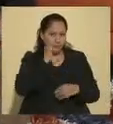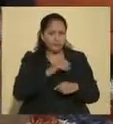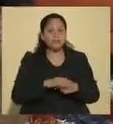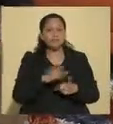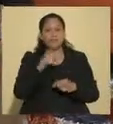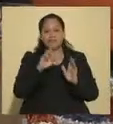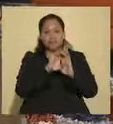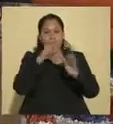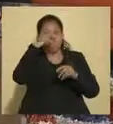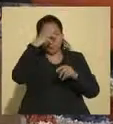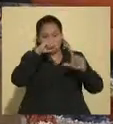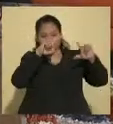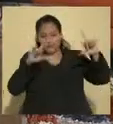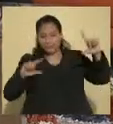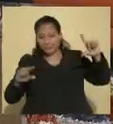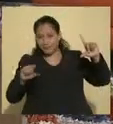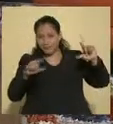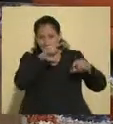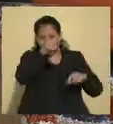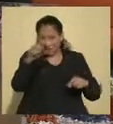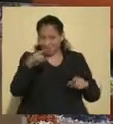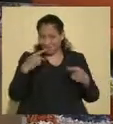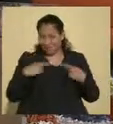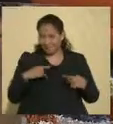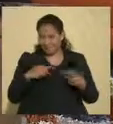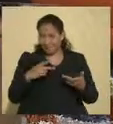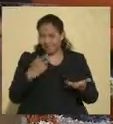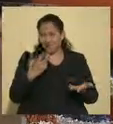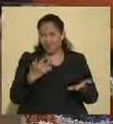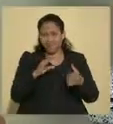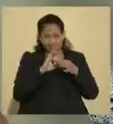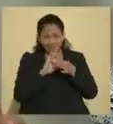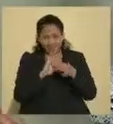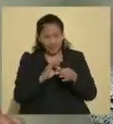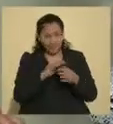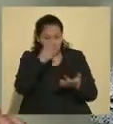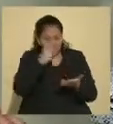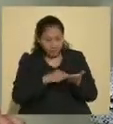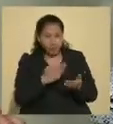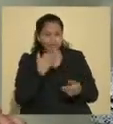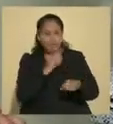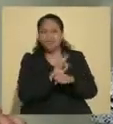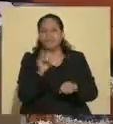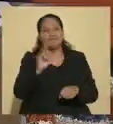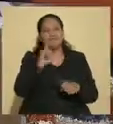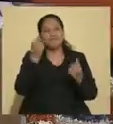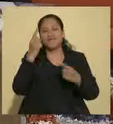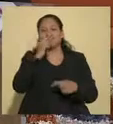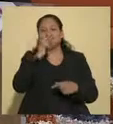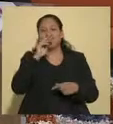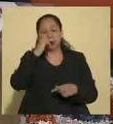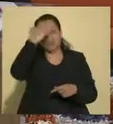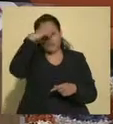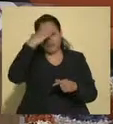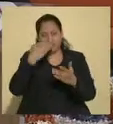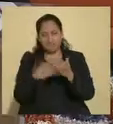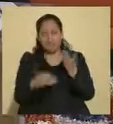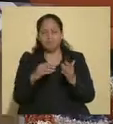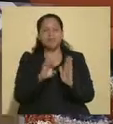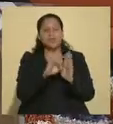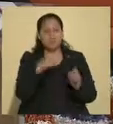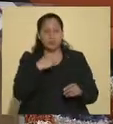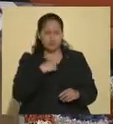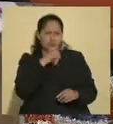este México y en este mundo no todos difícil estamos hoy en día. unidos pero sí tienes que hablar con ellos. Si eres un papá